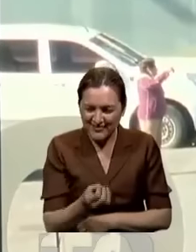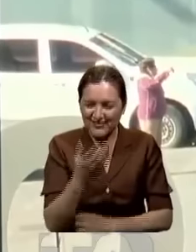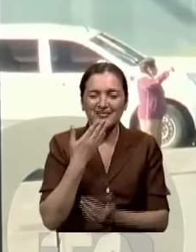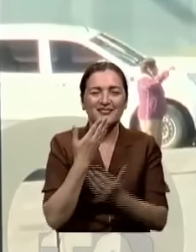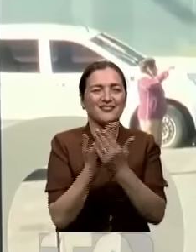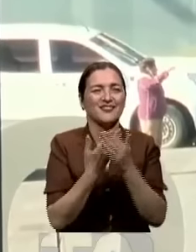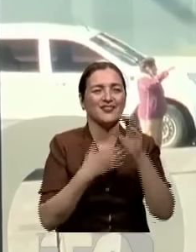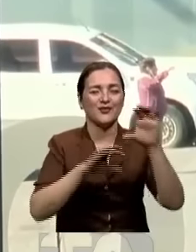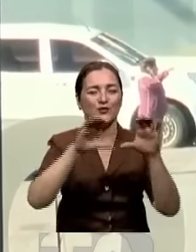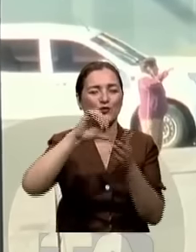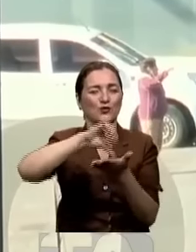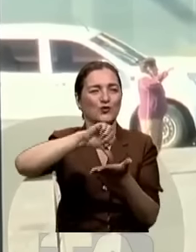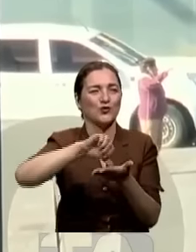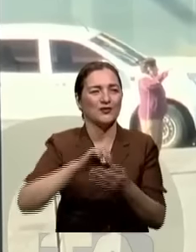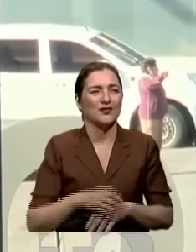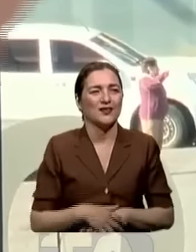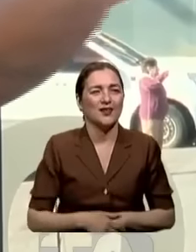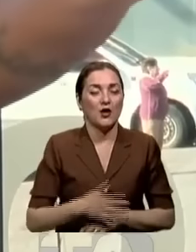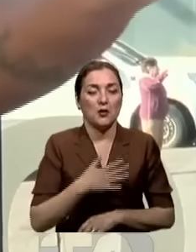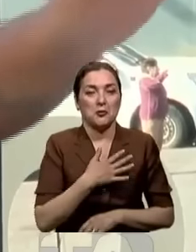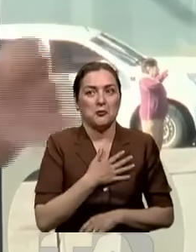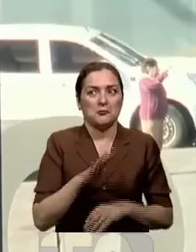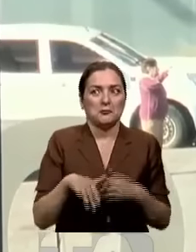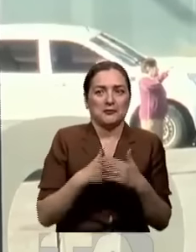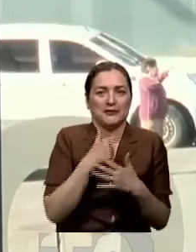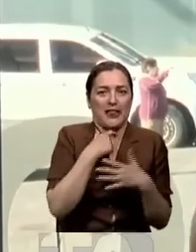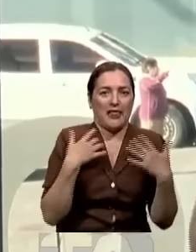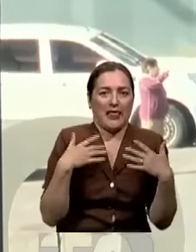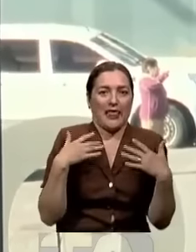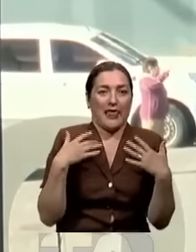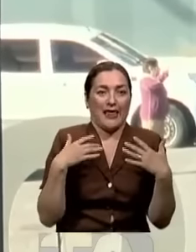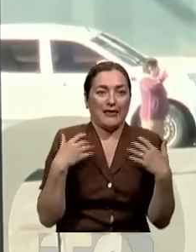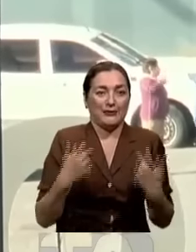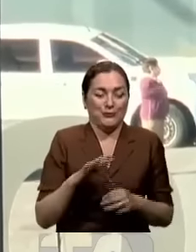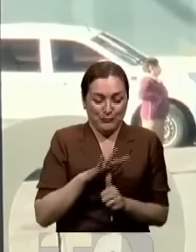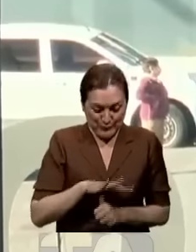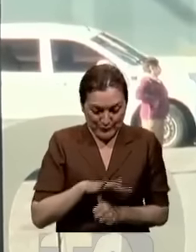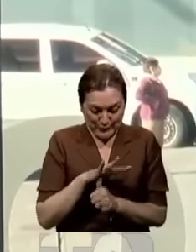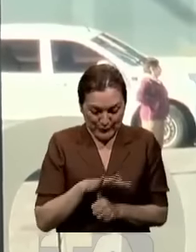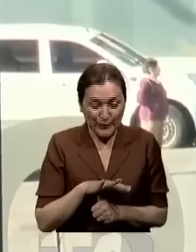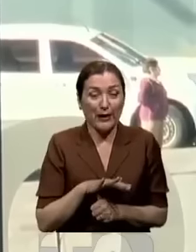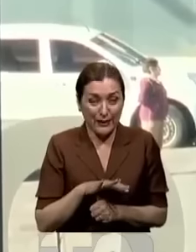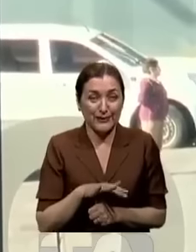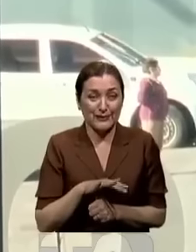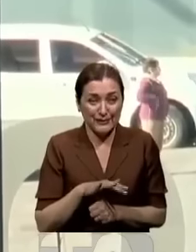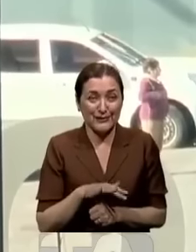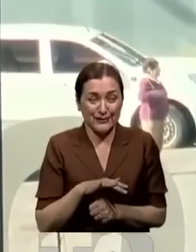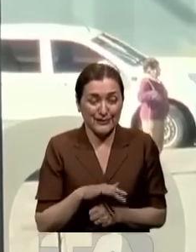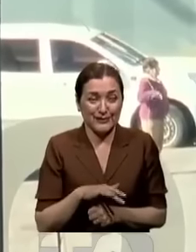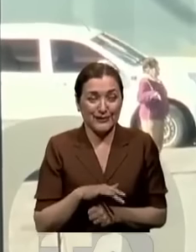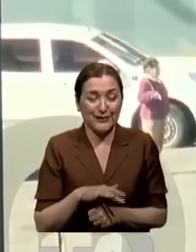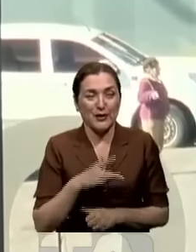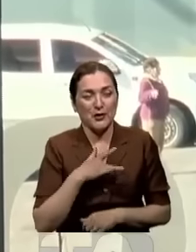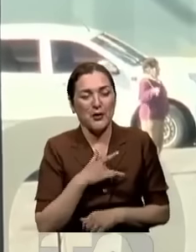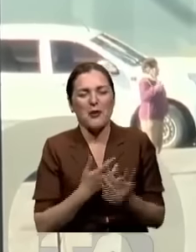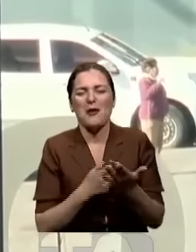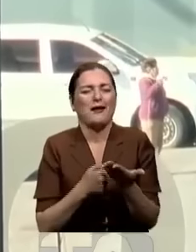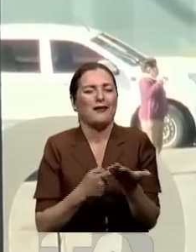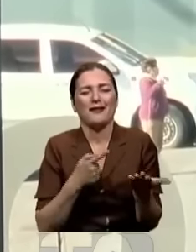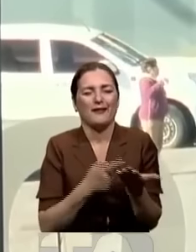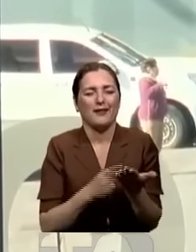Ciudad. Saben que yo creo que soy el más nervioso de aquí. Estoy bajo presión, le confieso, mi rey, mi reina. Lo único que yo espero hoy